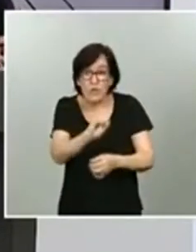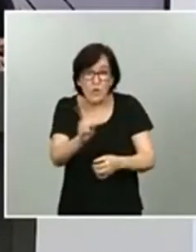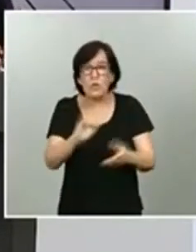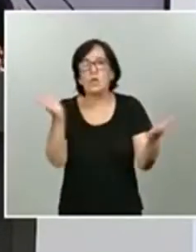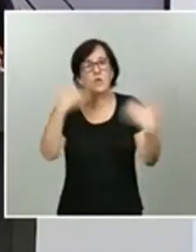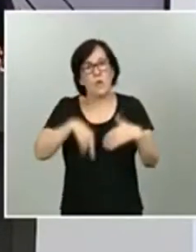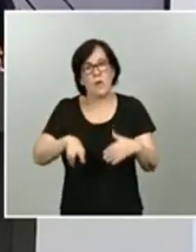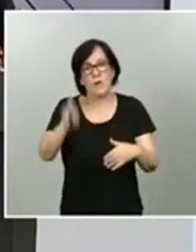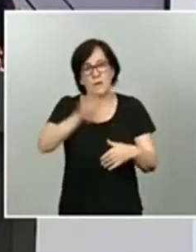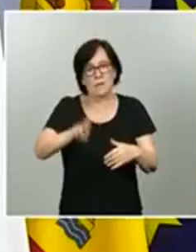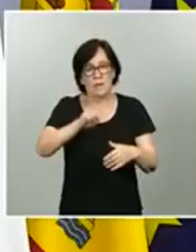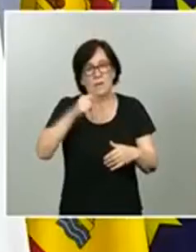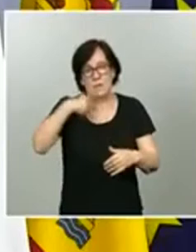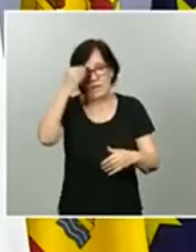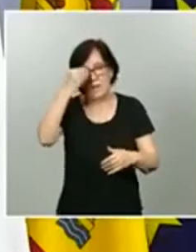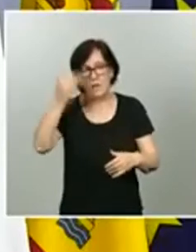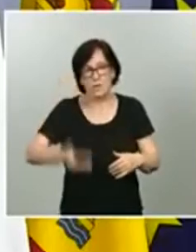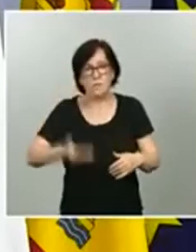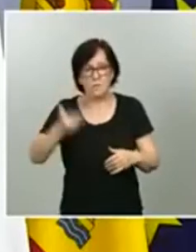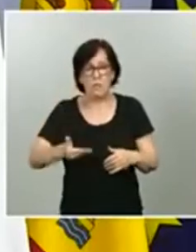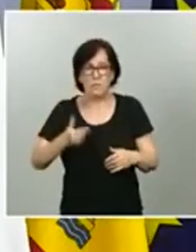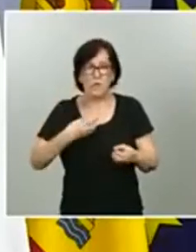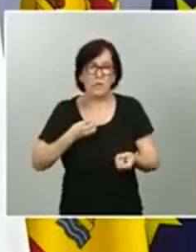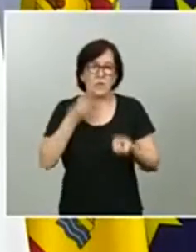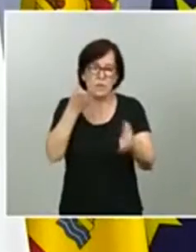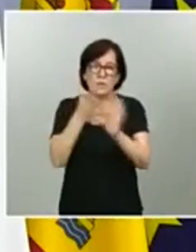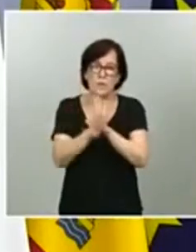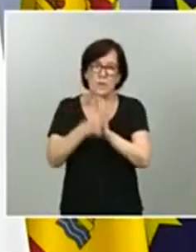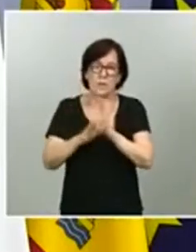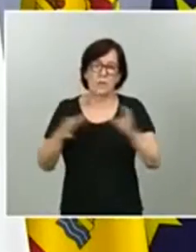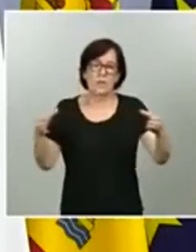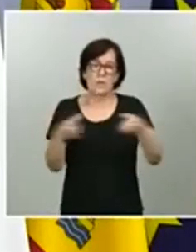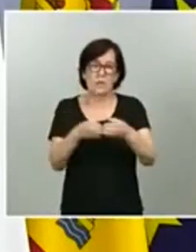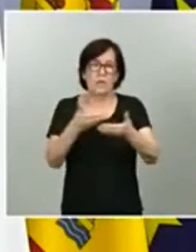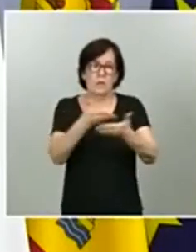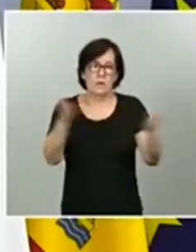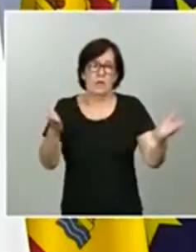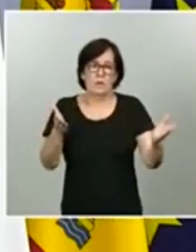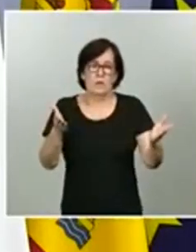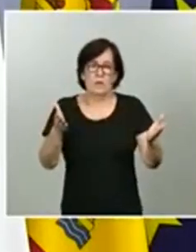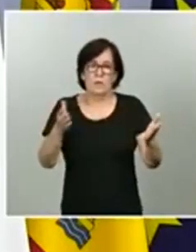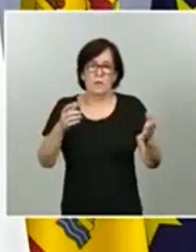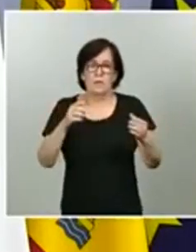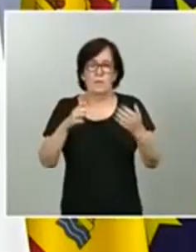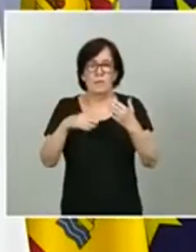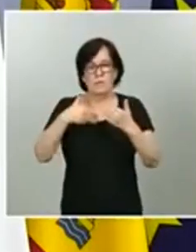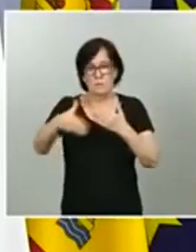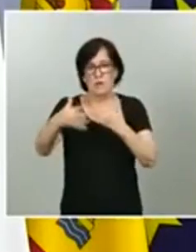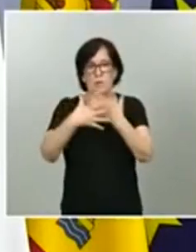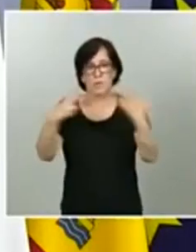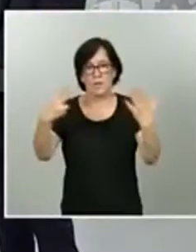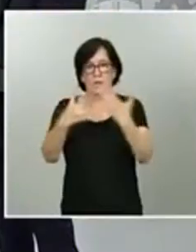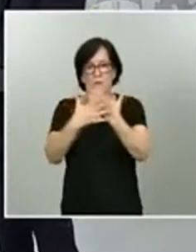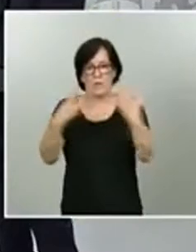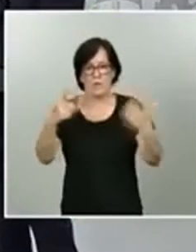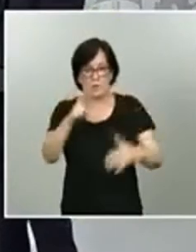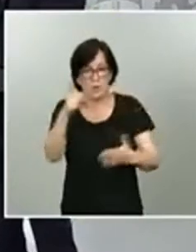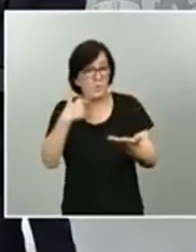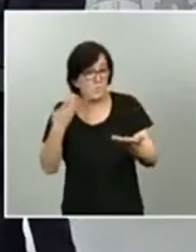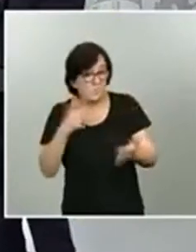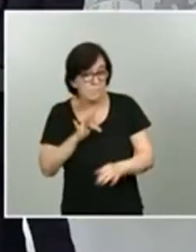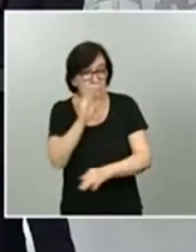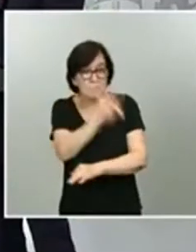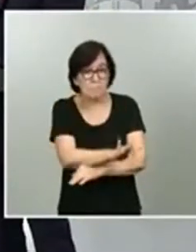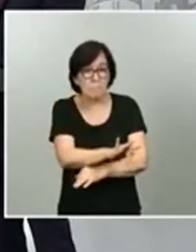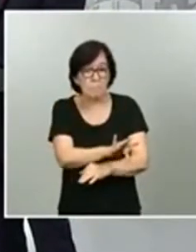esto es muy importante que lo traslademos también al conjunto de socios europeos el próximo 17 y 18 de julio. Y sin más, le cedo la palabra